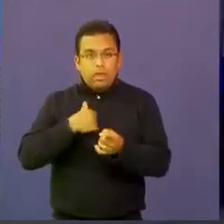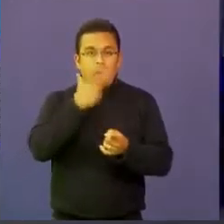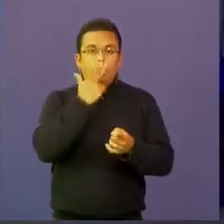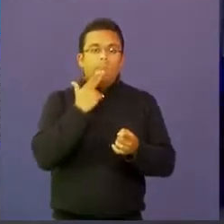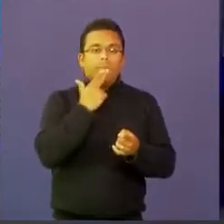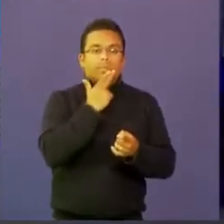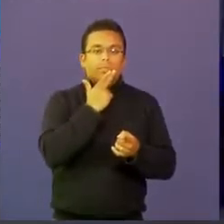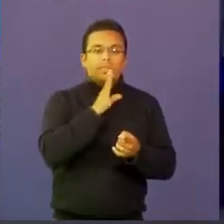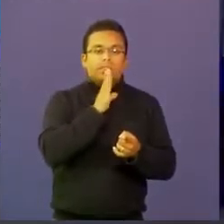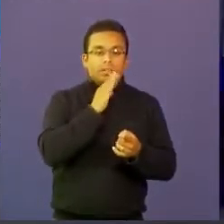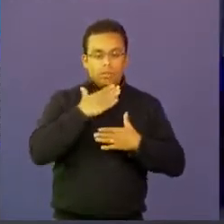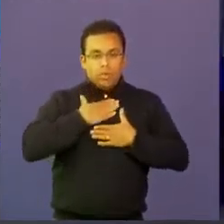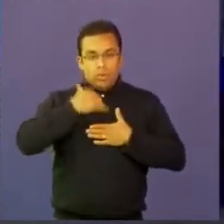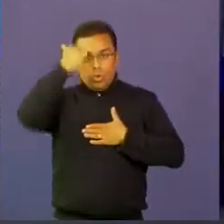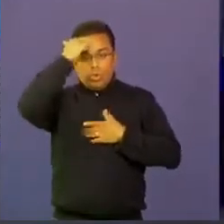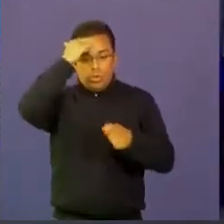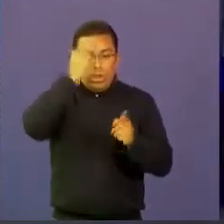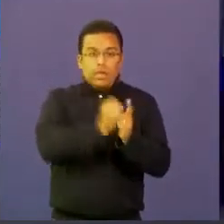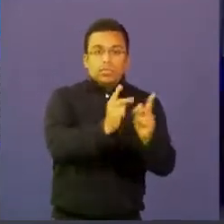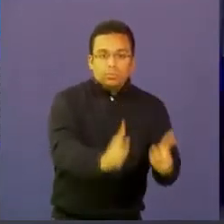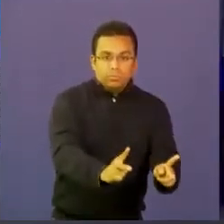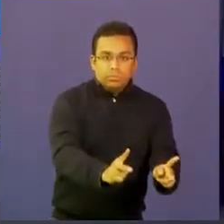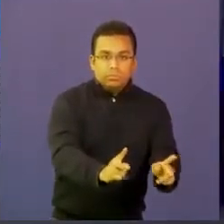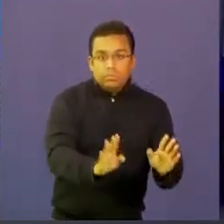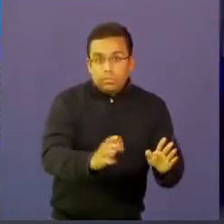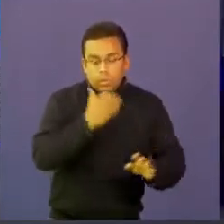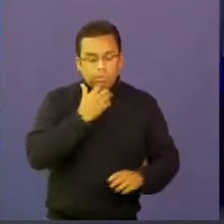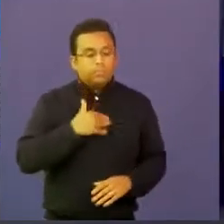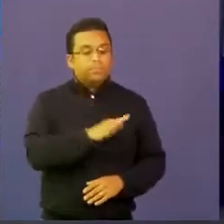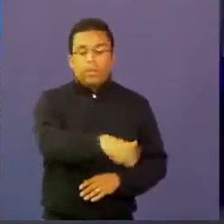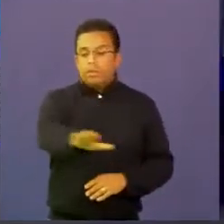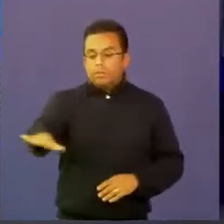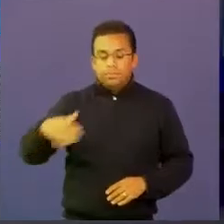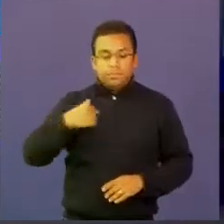estudiantes para decir tenemos un objetivo común